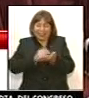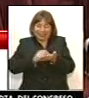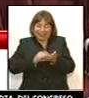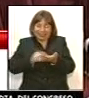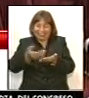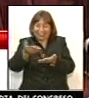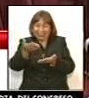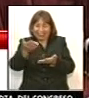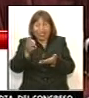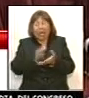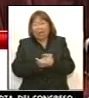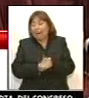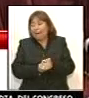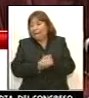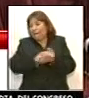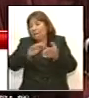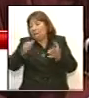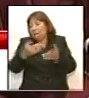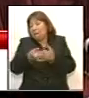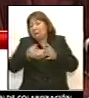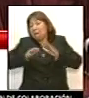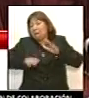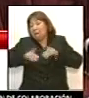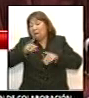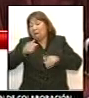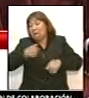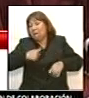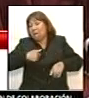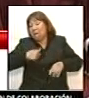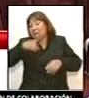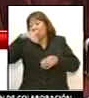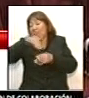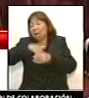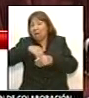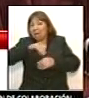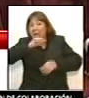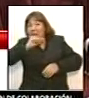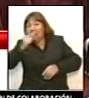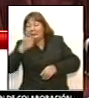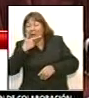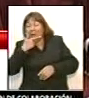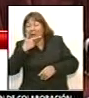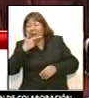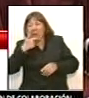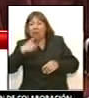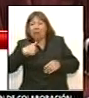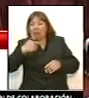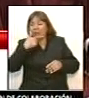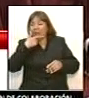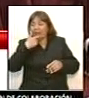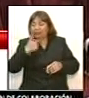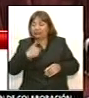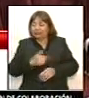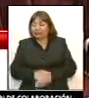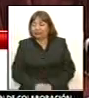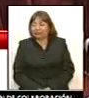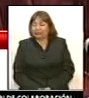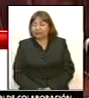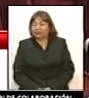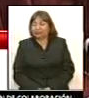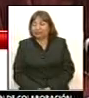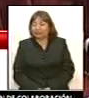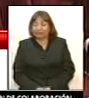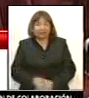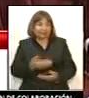Bueno, no todos los congresistas de repente, ¿no? De repente yo puedo votar en ámbar. yo voto en ambas, representante. No le daría la